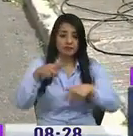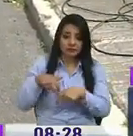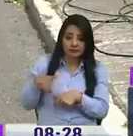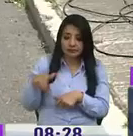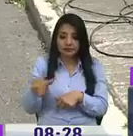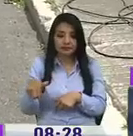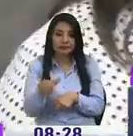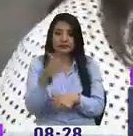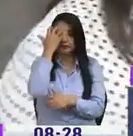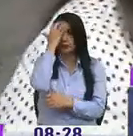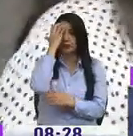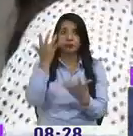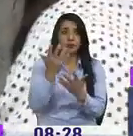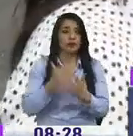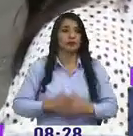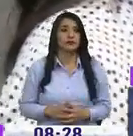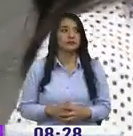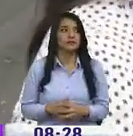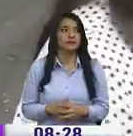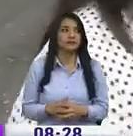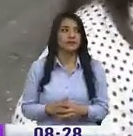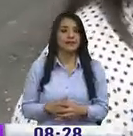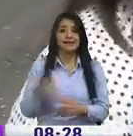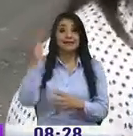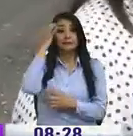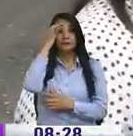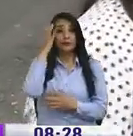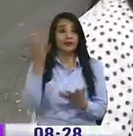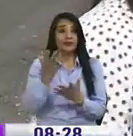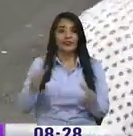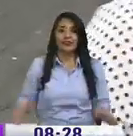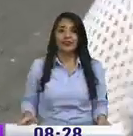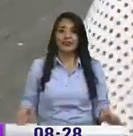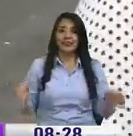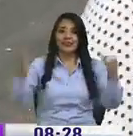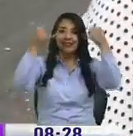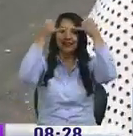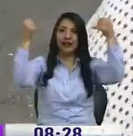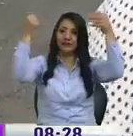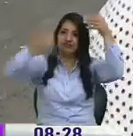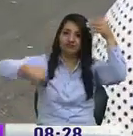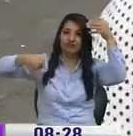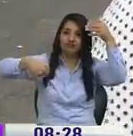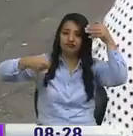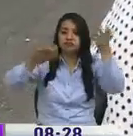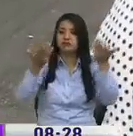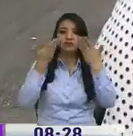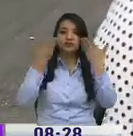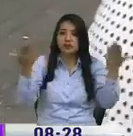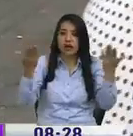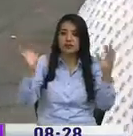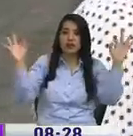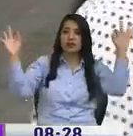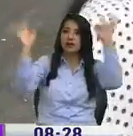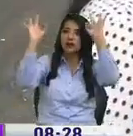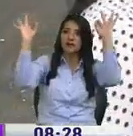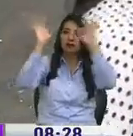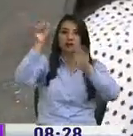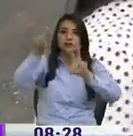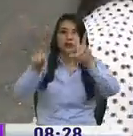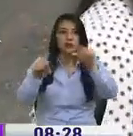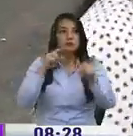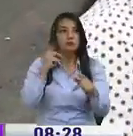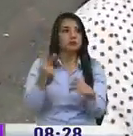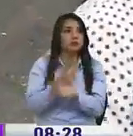preocupación. Claro, sí, es un problema que estés en los cables zafados. No se sabe si tienen alta tensión. Las personas que